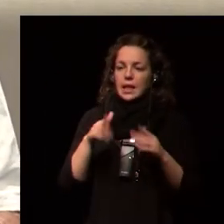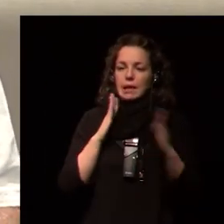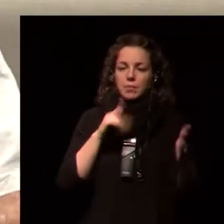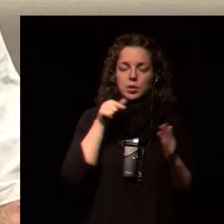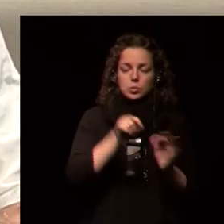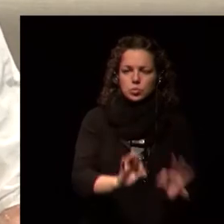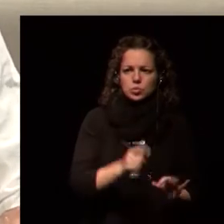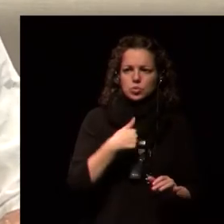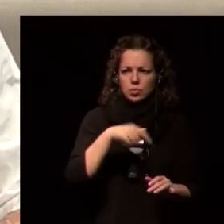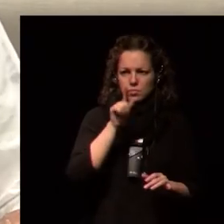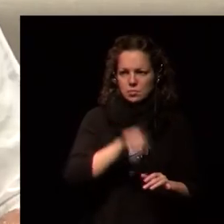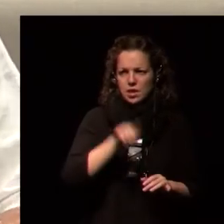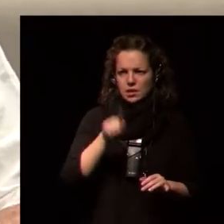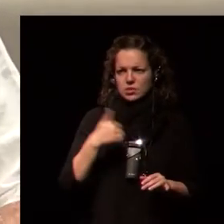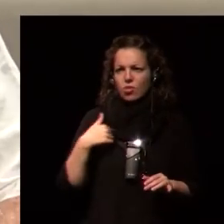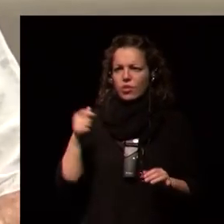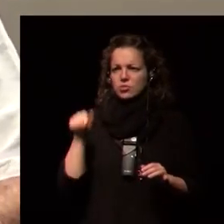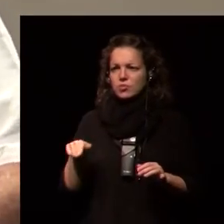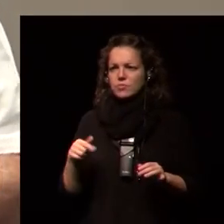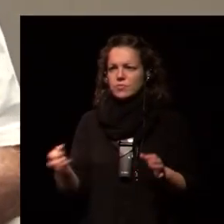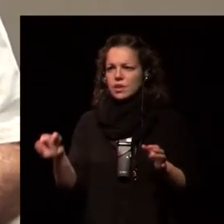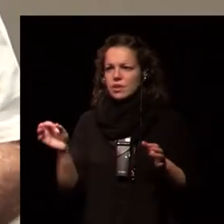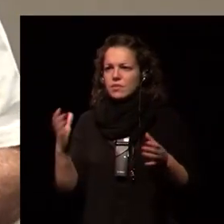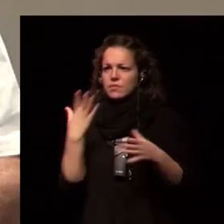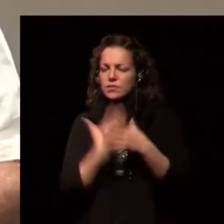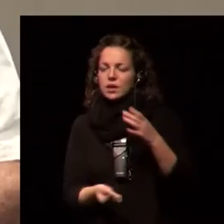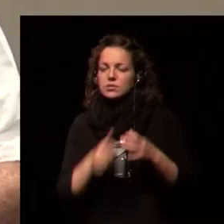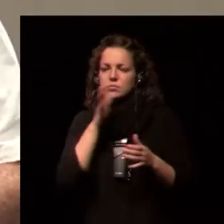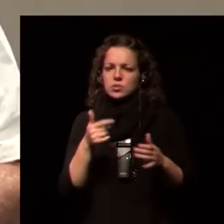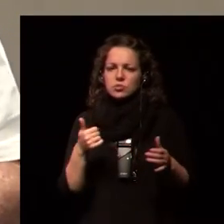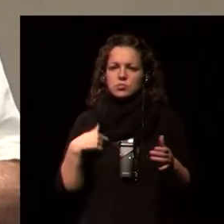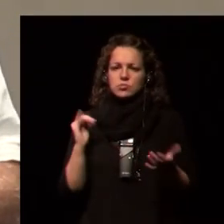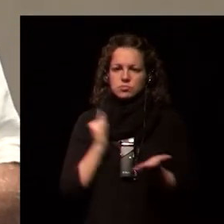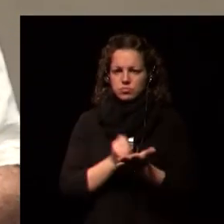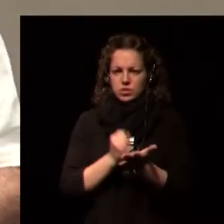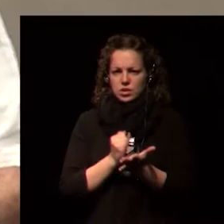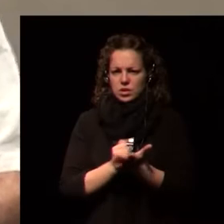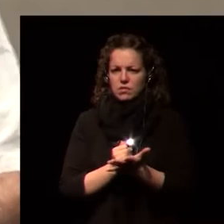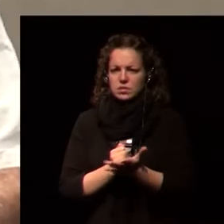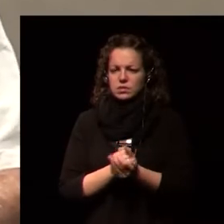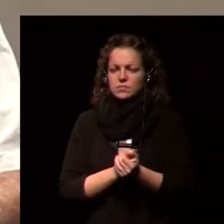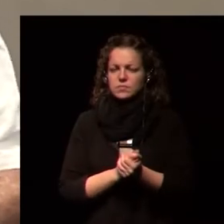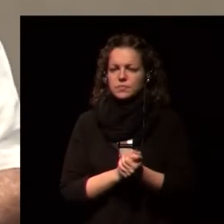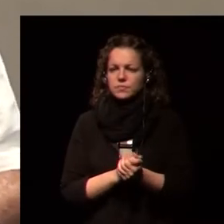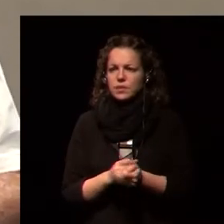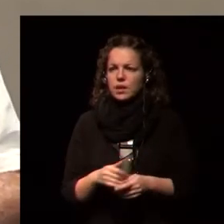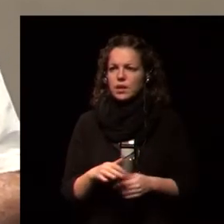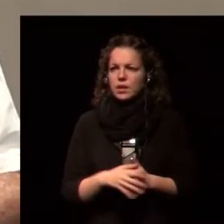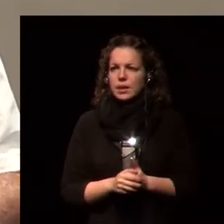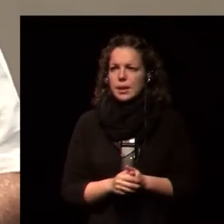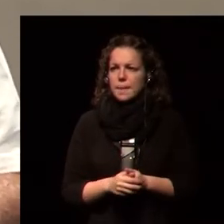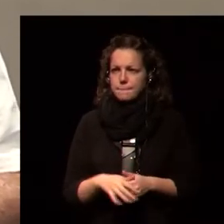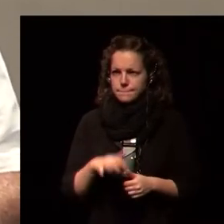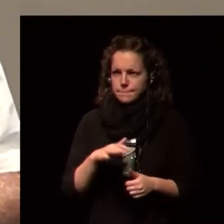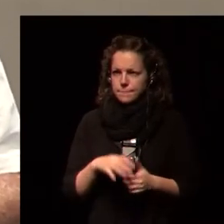habría cometido el error de tomar las pruebas anecdóticas como una verdad